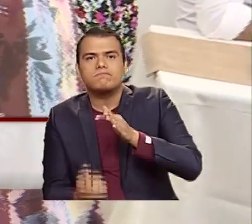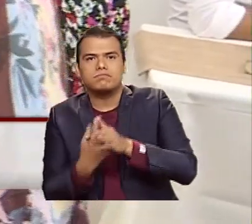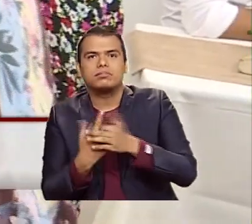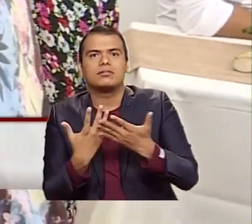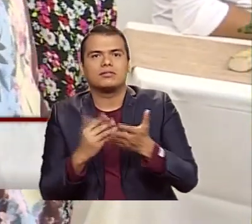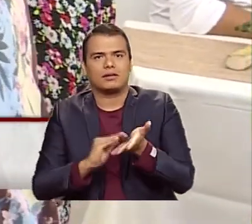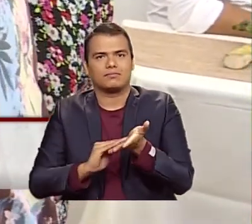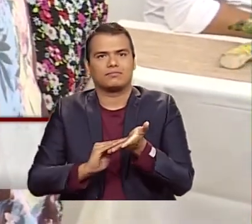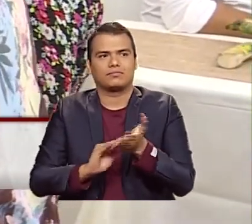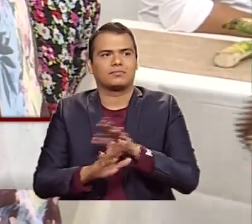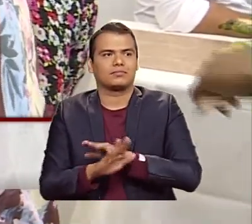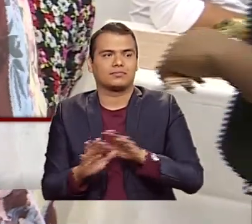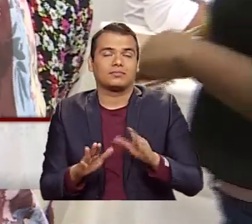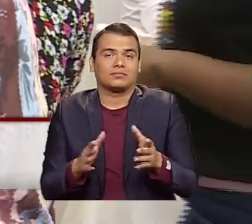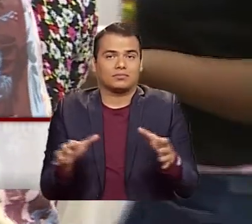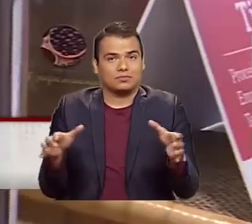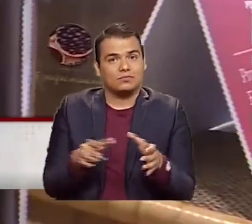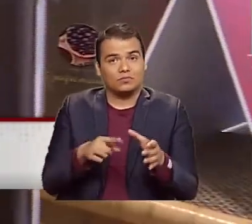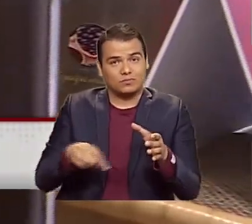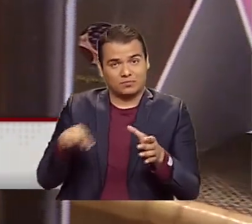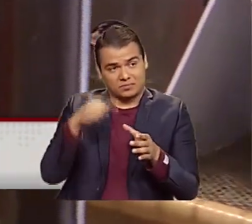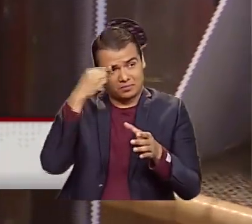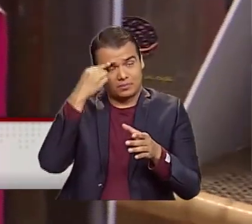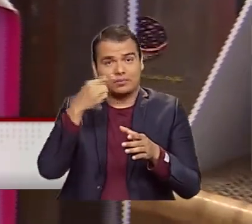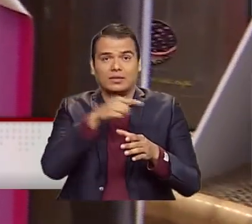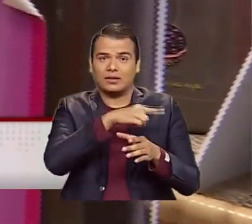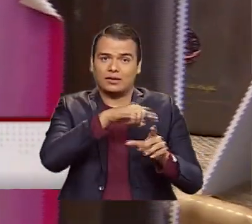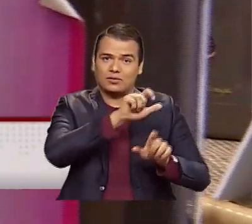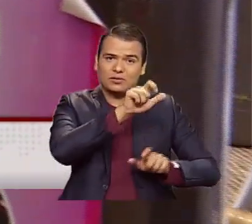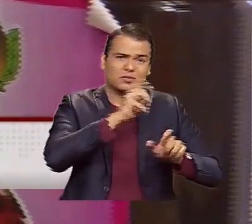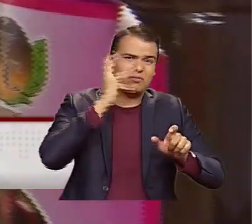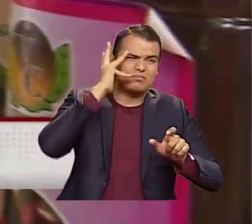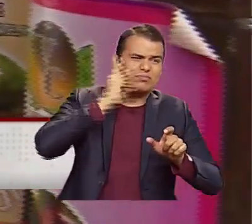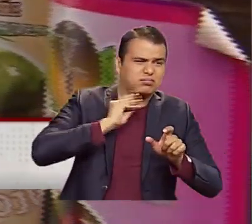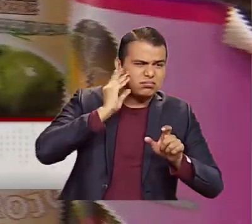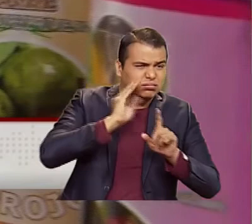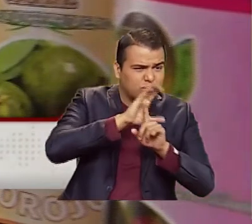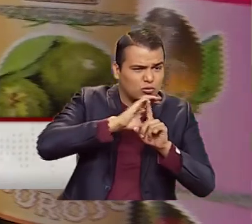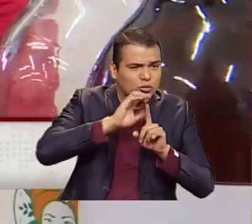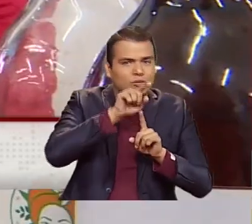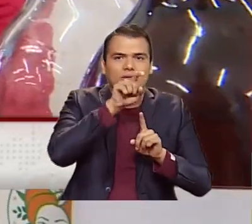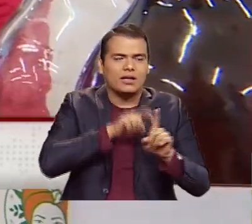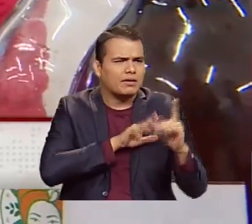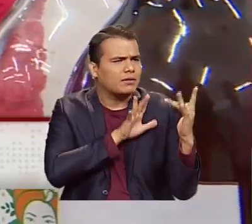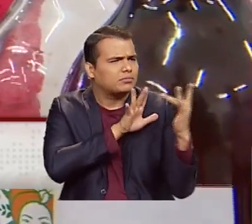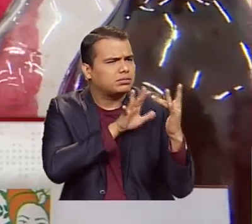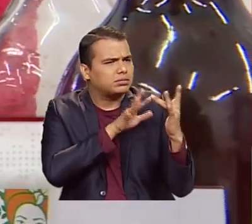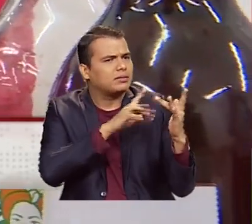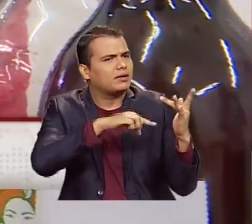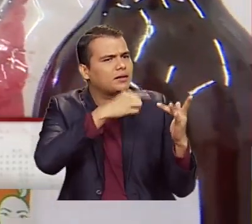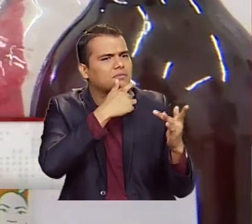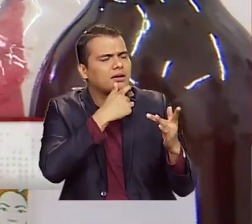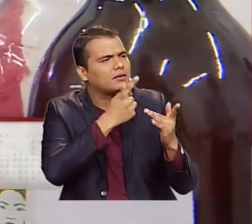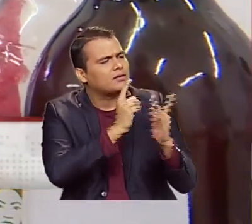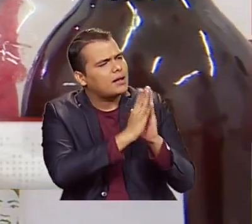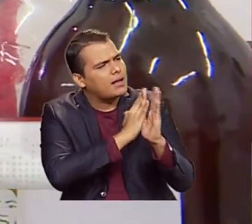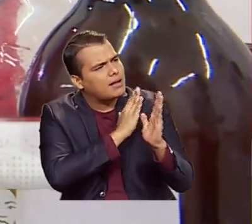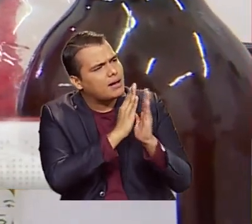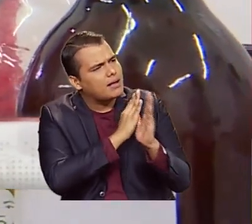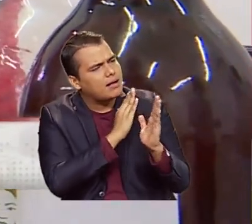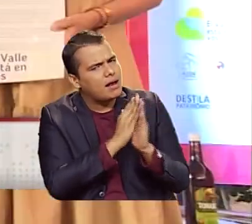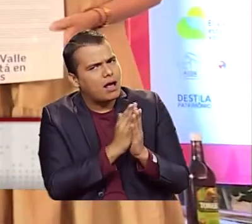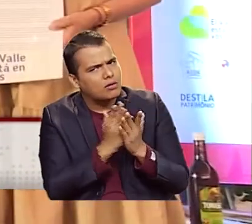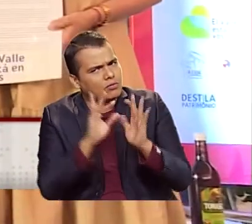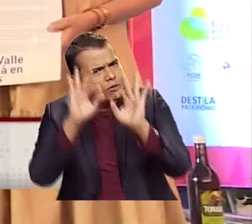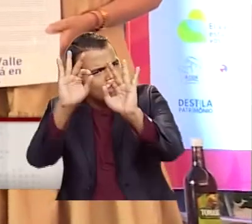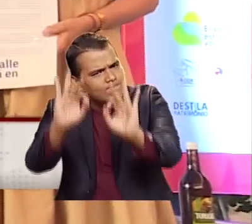es vital la interlocución con los sabedores ancestrales, quienes por su experiencia y conocimiento son quienes realmente pueden compartir la información necesaria